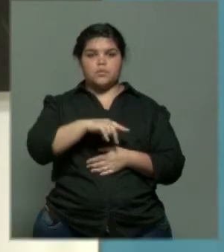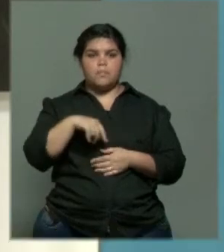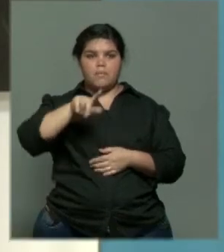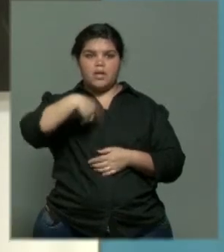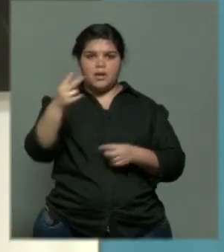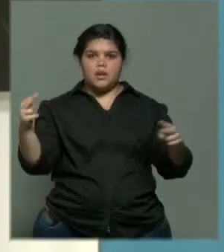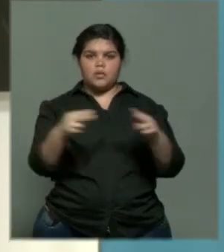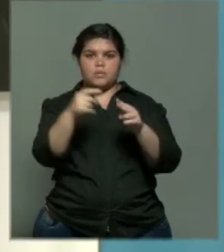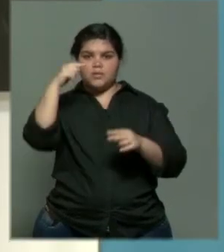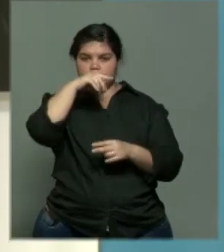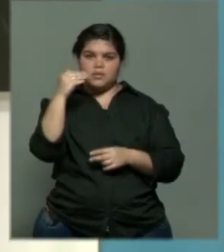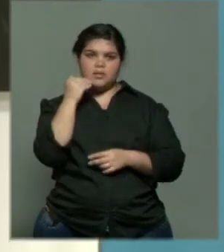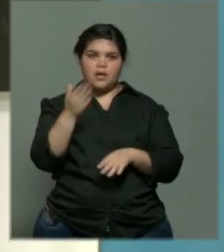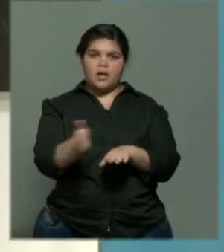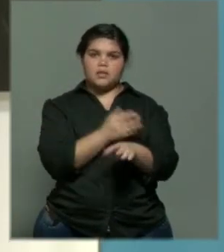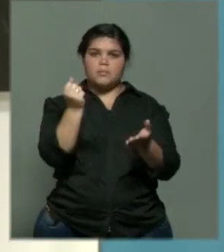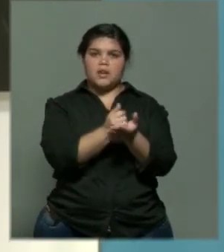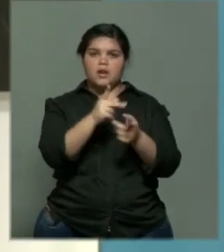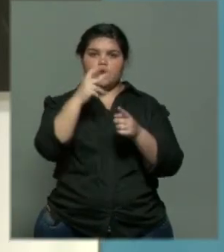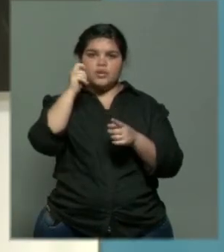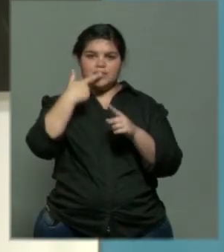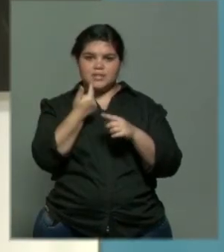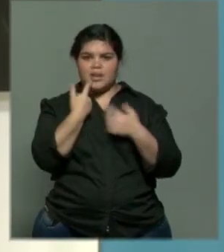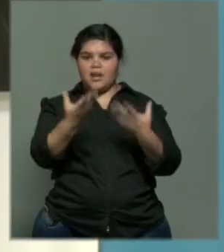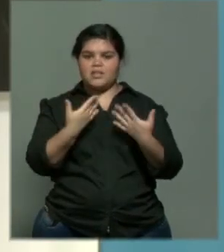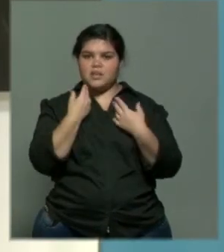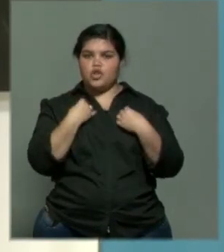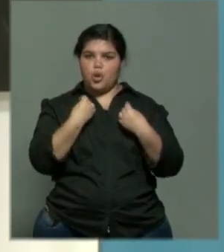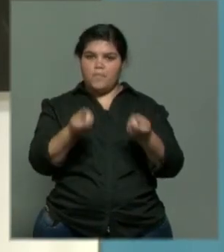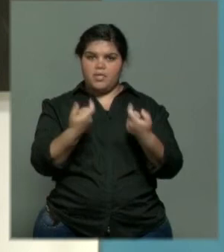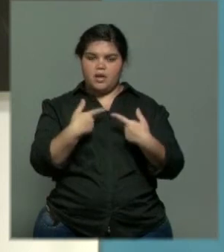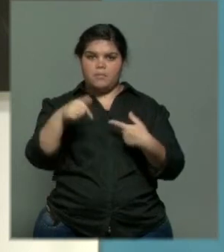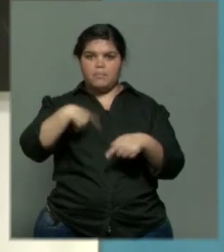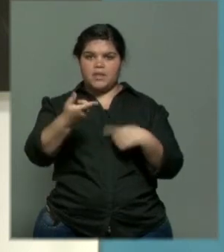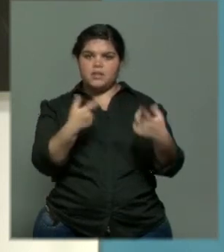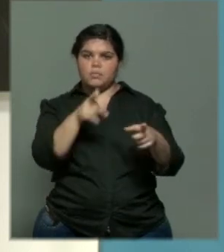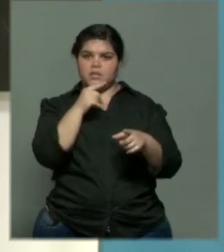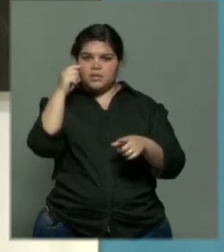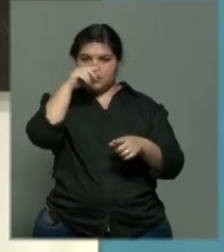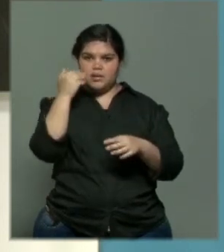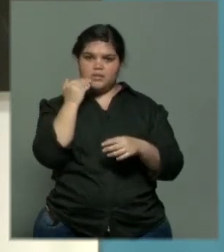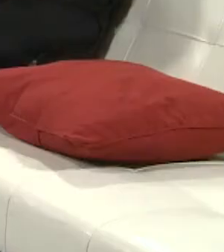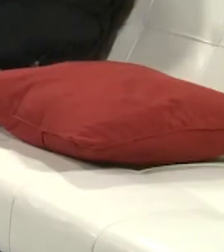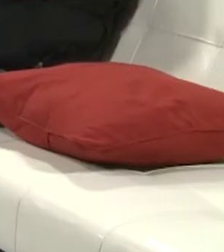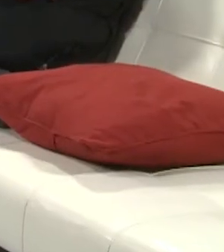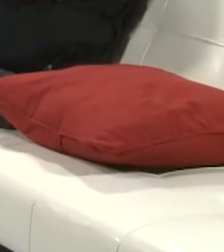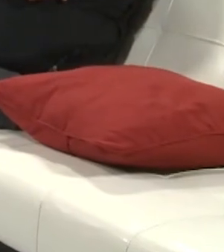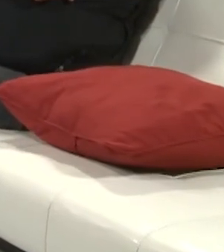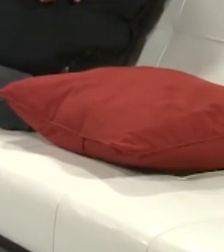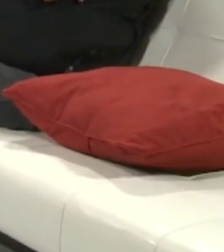a las 19 así horas. es. Antes agradezco a Coxis por la ropa. Mañana un nuevo Distintos Parecidos a las 19 horas. Chau, chau.